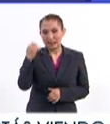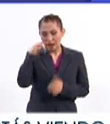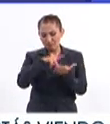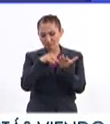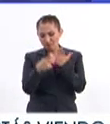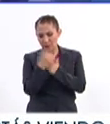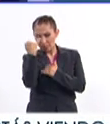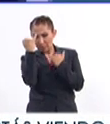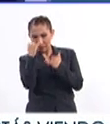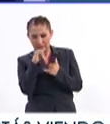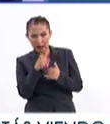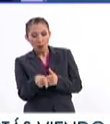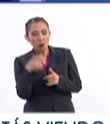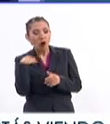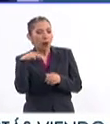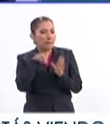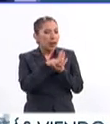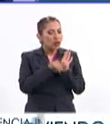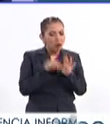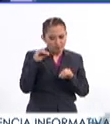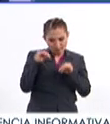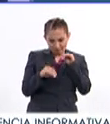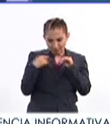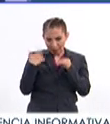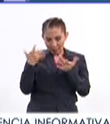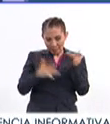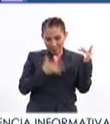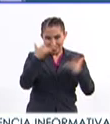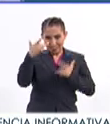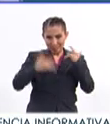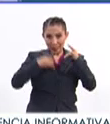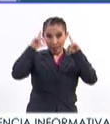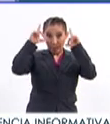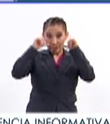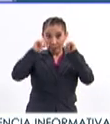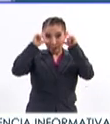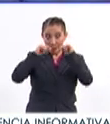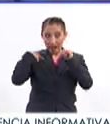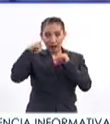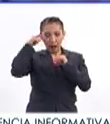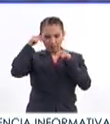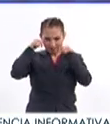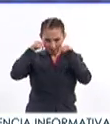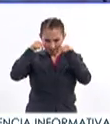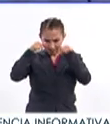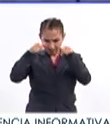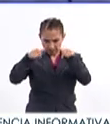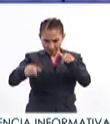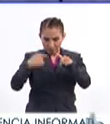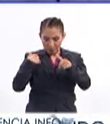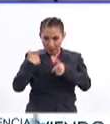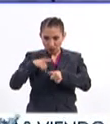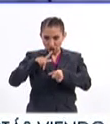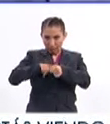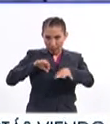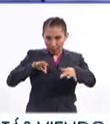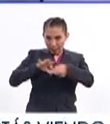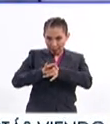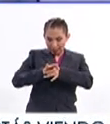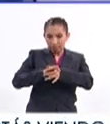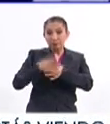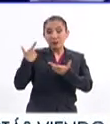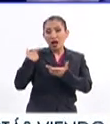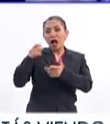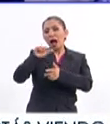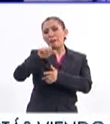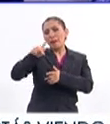prototipo implementa un método que identifica y ajusta la sensibilidad de parpadeos y el nivel de concentración a rangos personalizados.